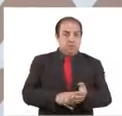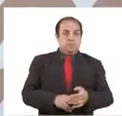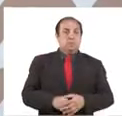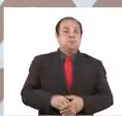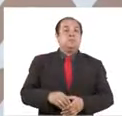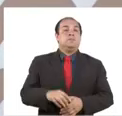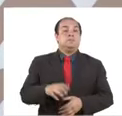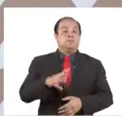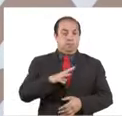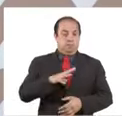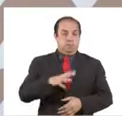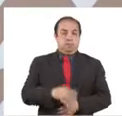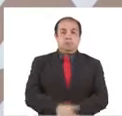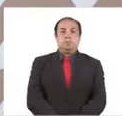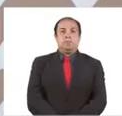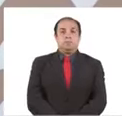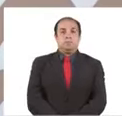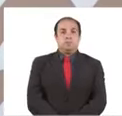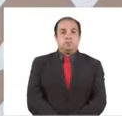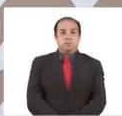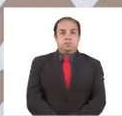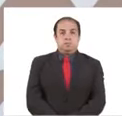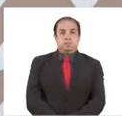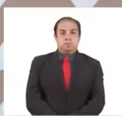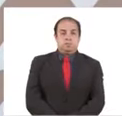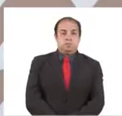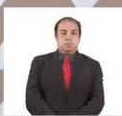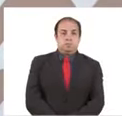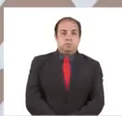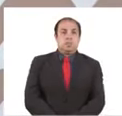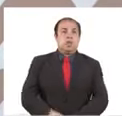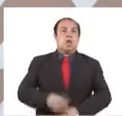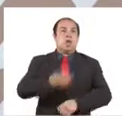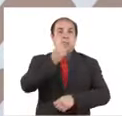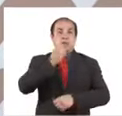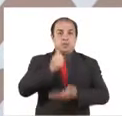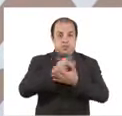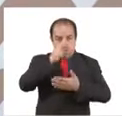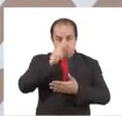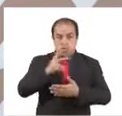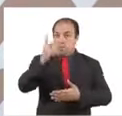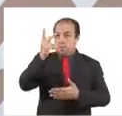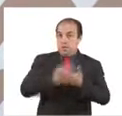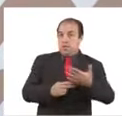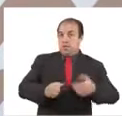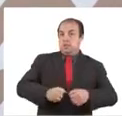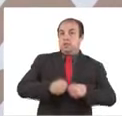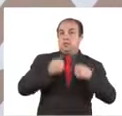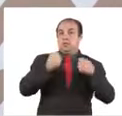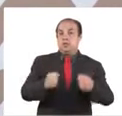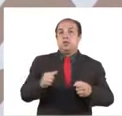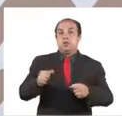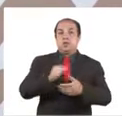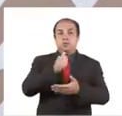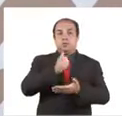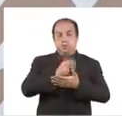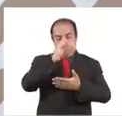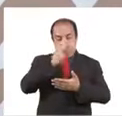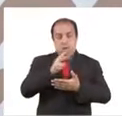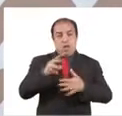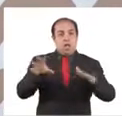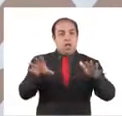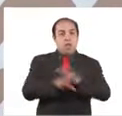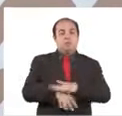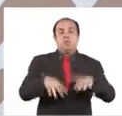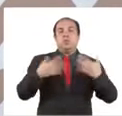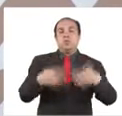hay. La Policía de la Ciudad de México y la estrategia de seguridad en la capital han cambiado radicalmente bajo la conducción